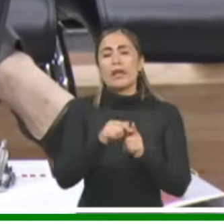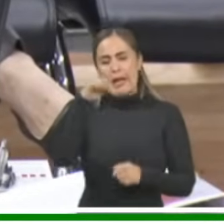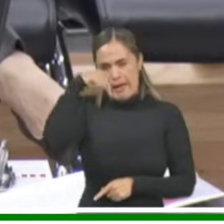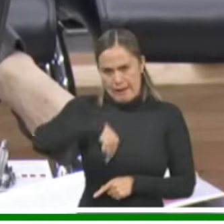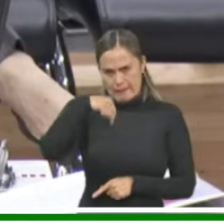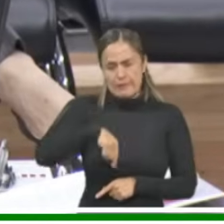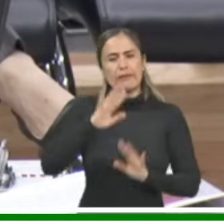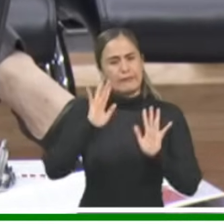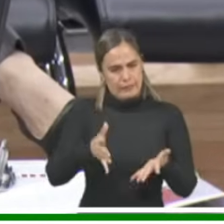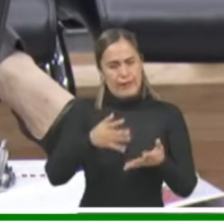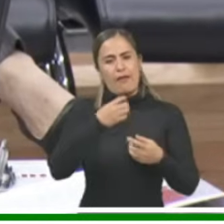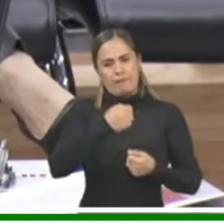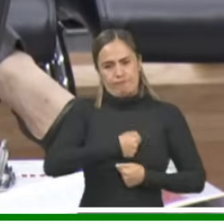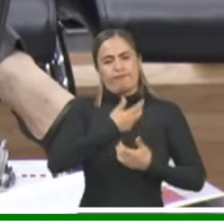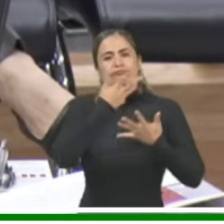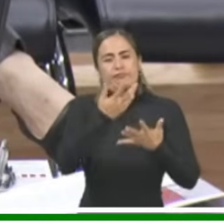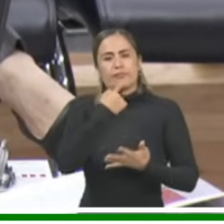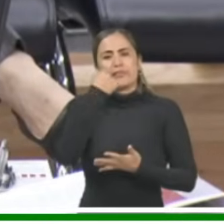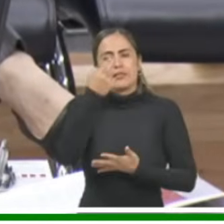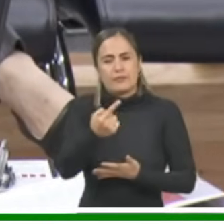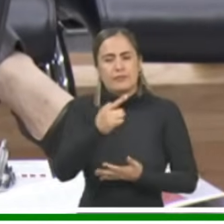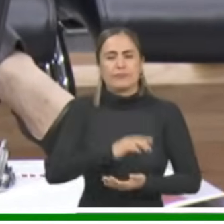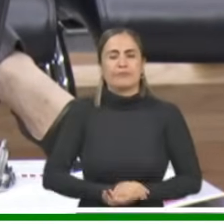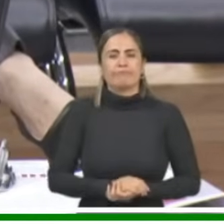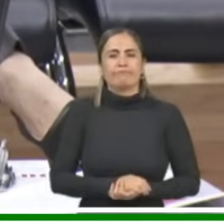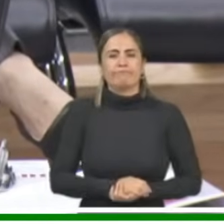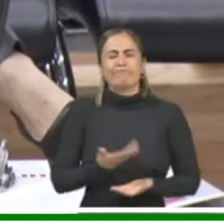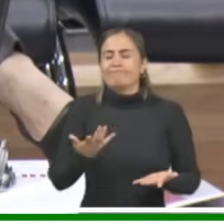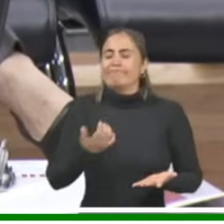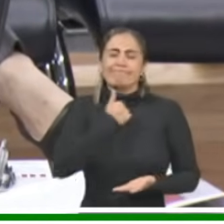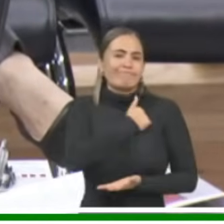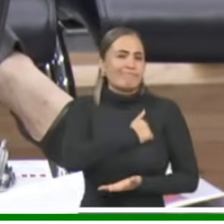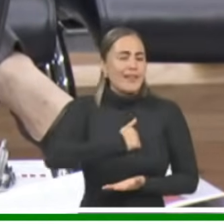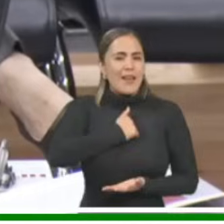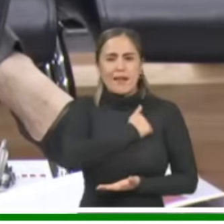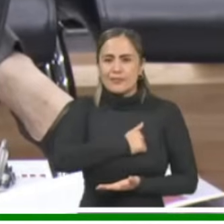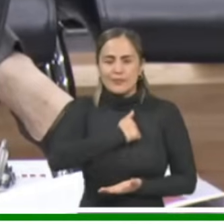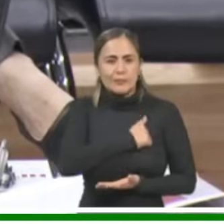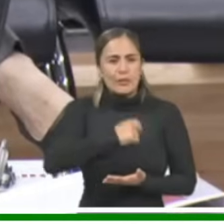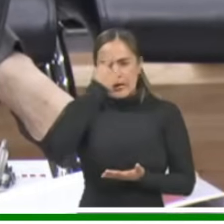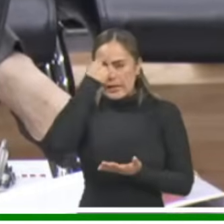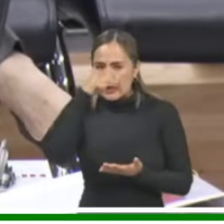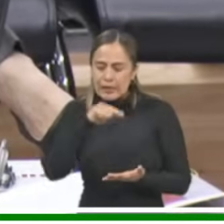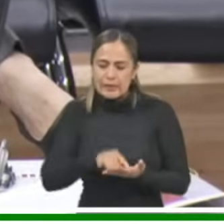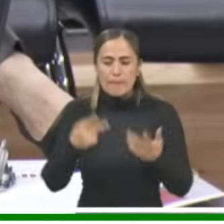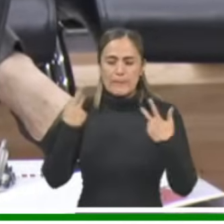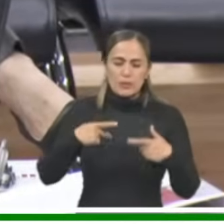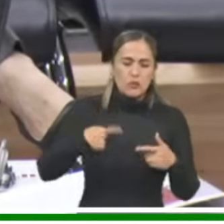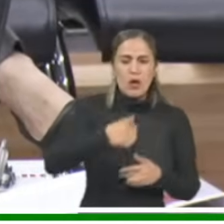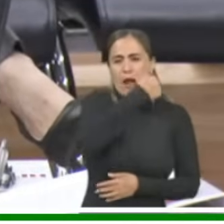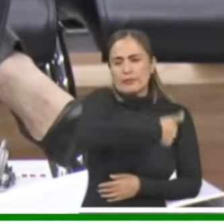expresó, planteando que es lamentable. A ver, las creencias personales de todo el mundo son